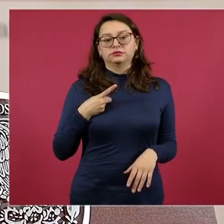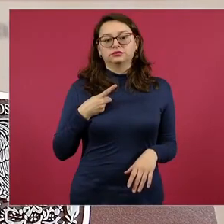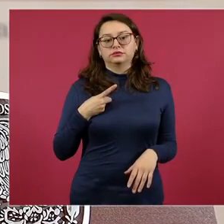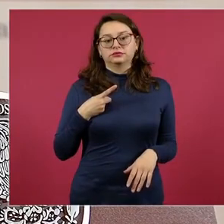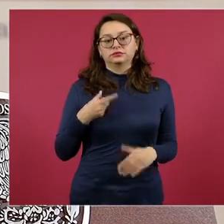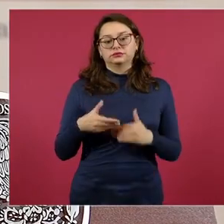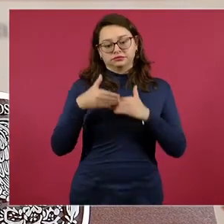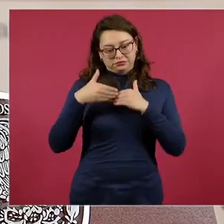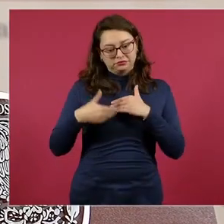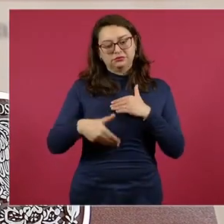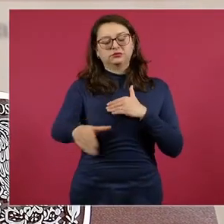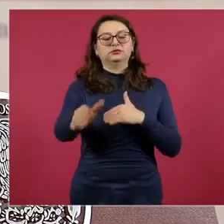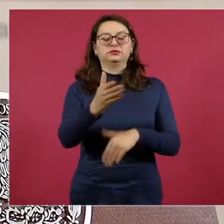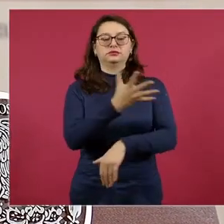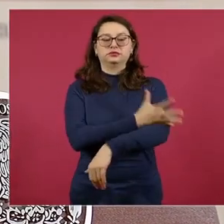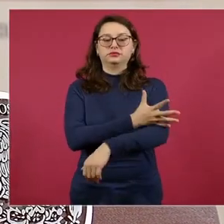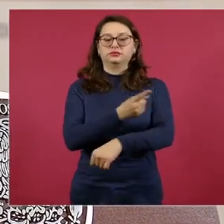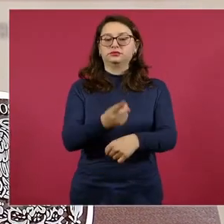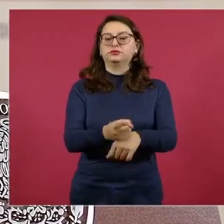hablar claro